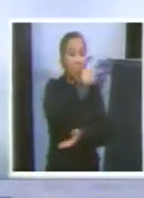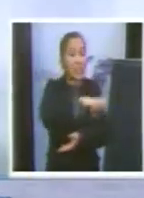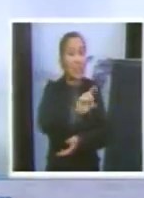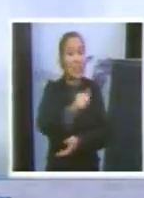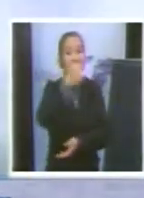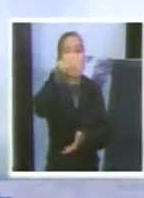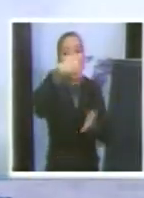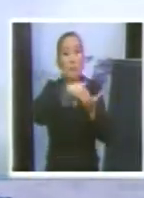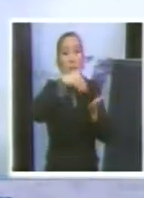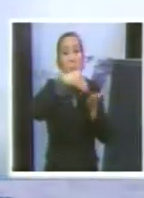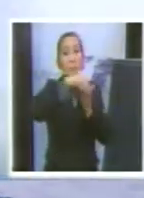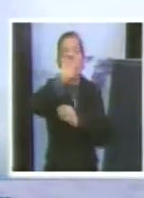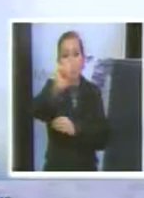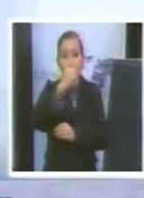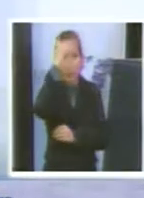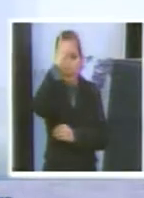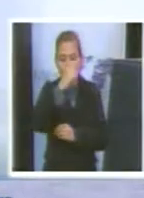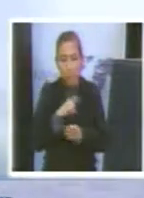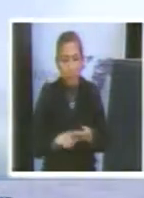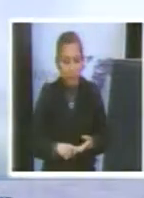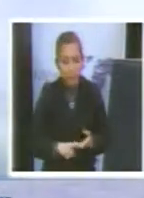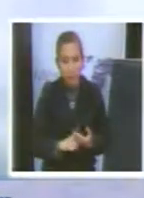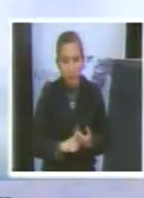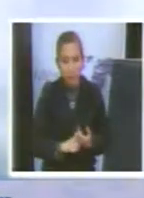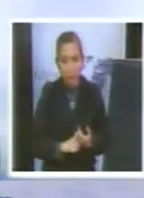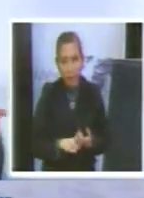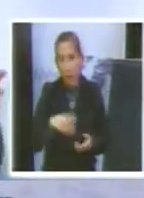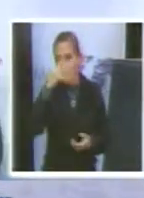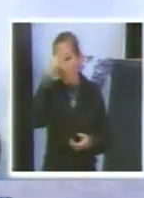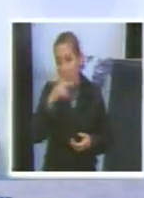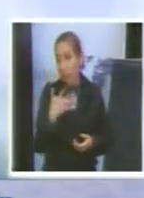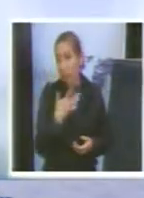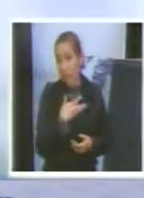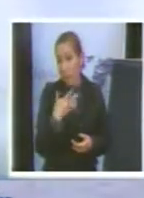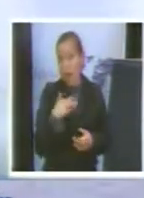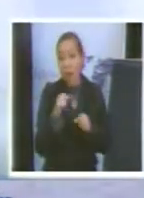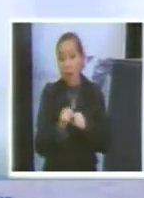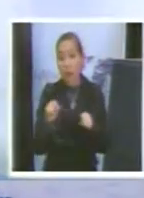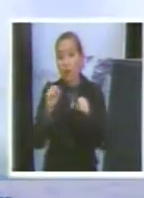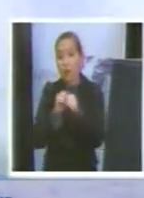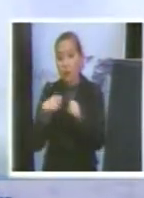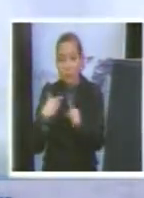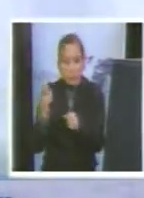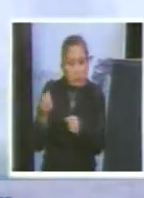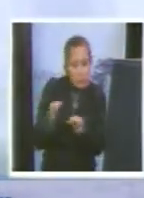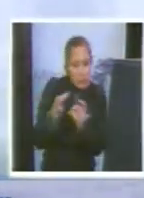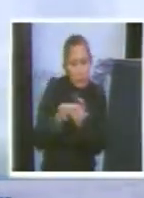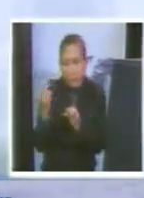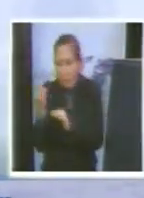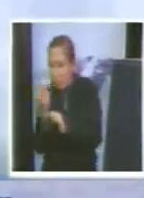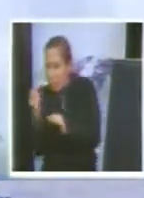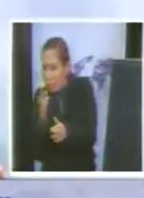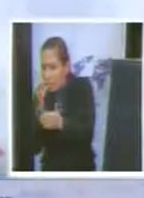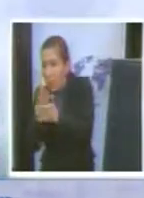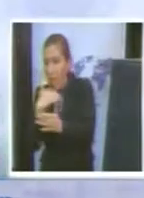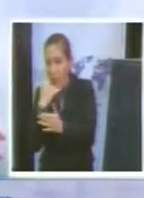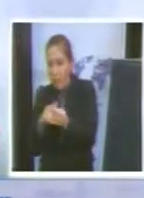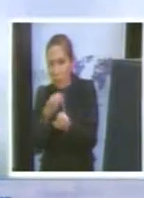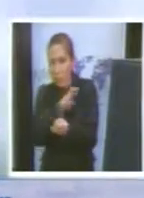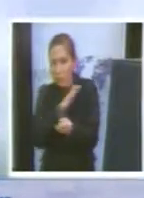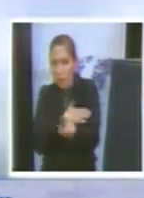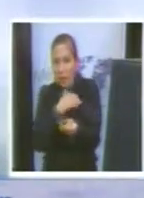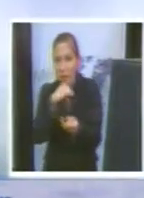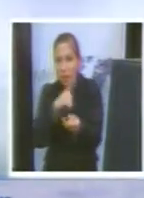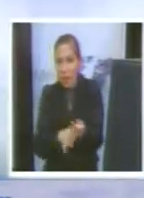136 mil millones de dólares. México tiene asociaciones estratégicas con Alemania,